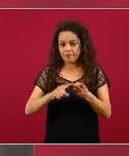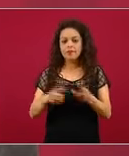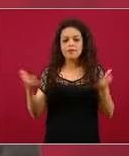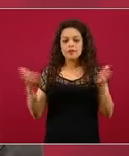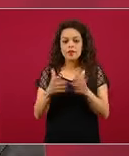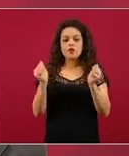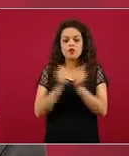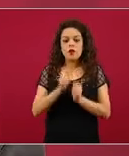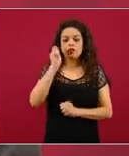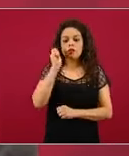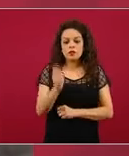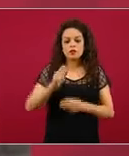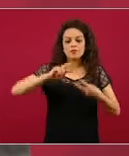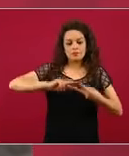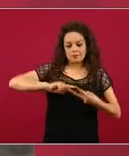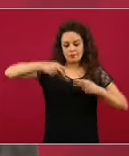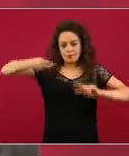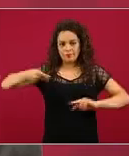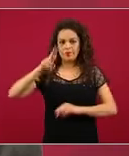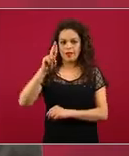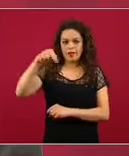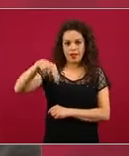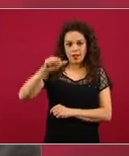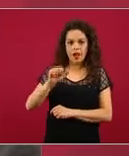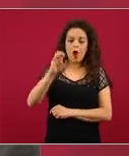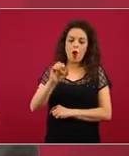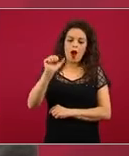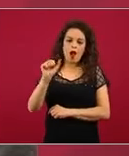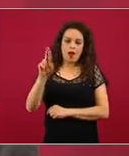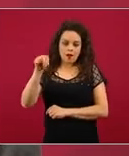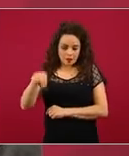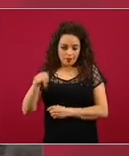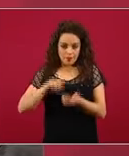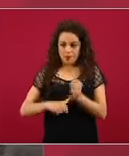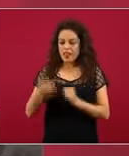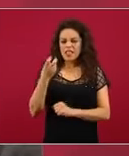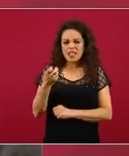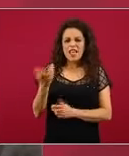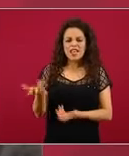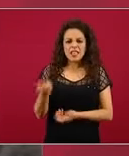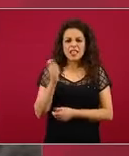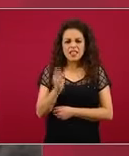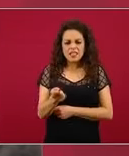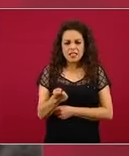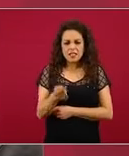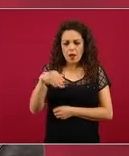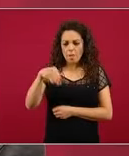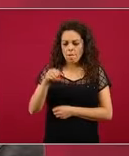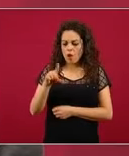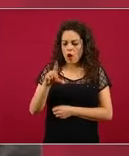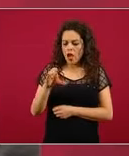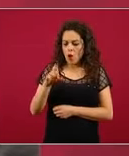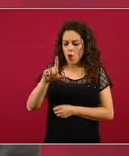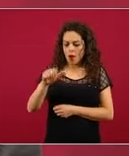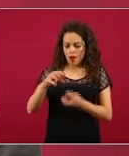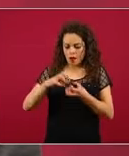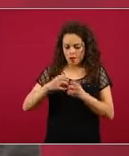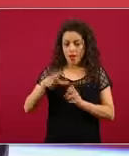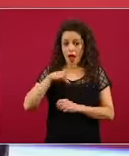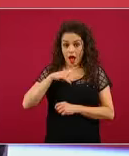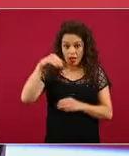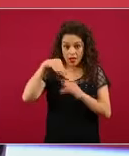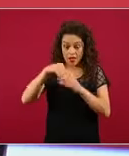o en español ARN. Esta es una molécula que tiene una secuencia